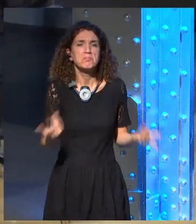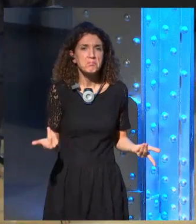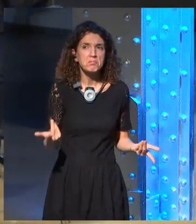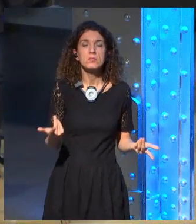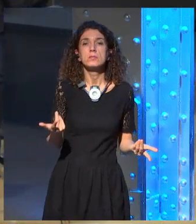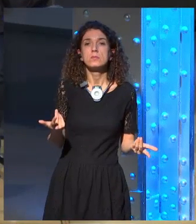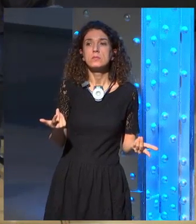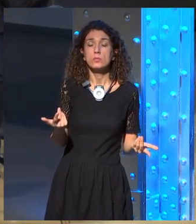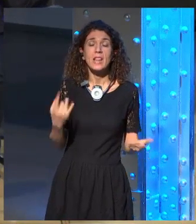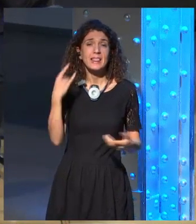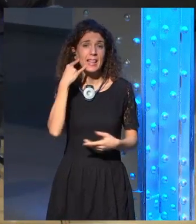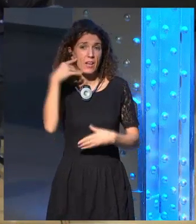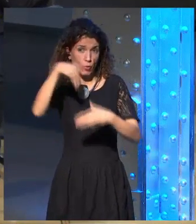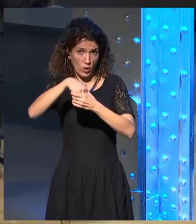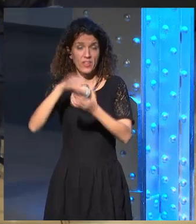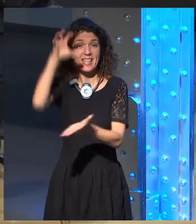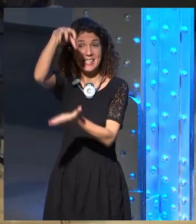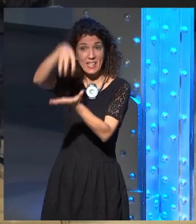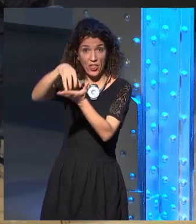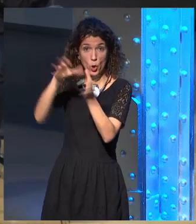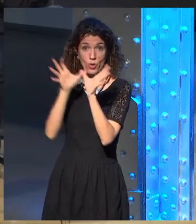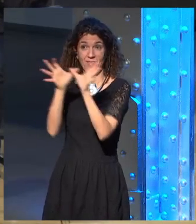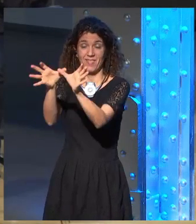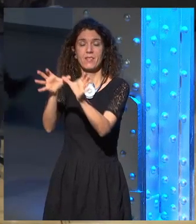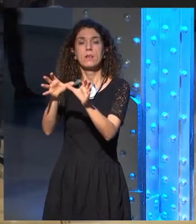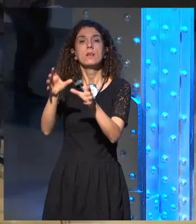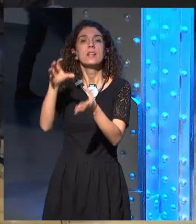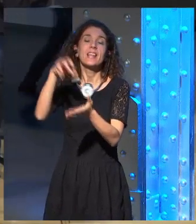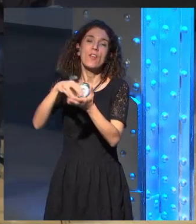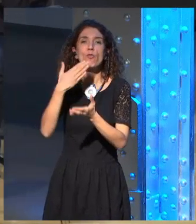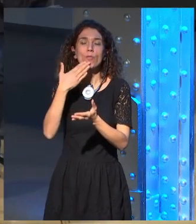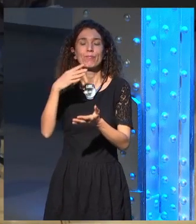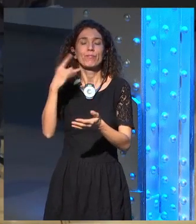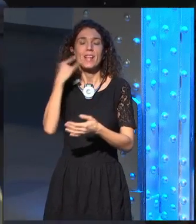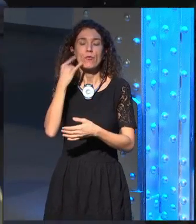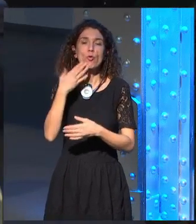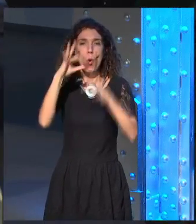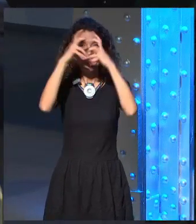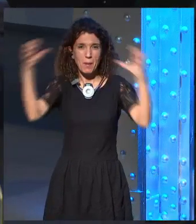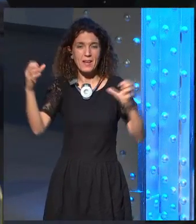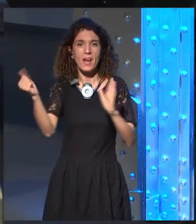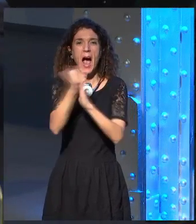Bueno, tenemos un teléfono en la estación internacional, es como un teléfono por Skype, como una